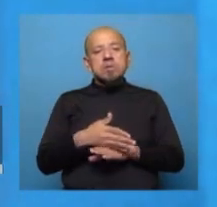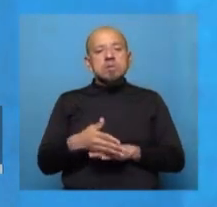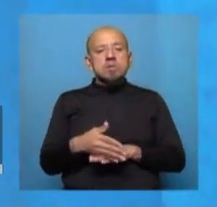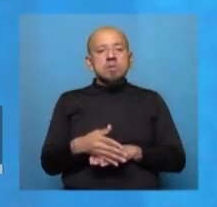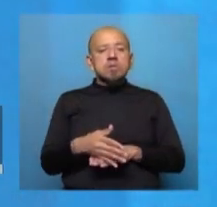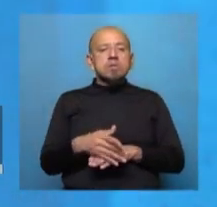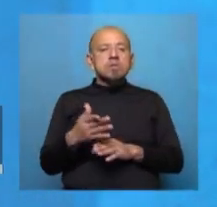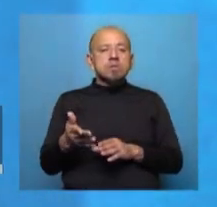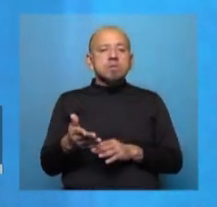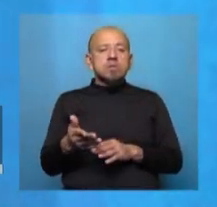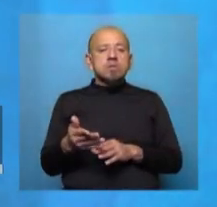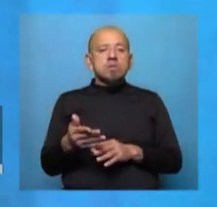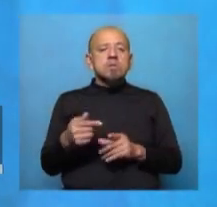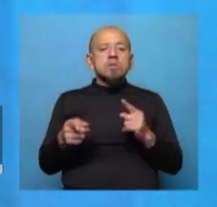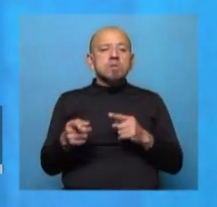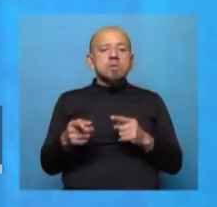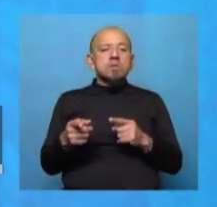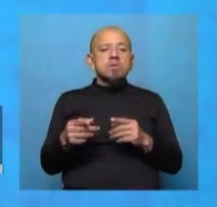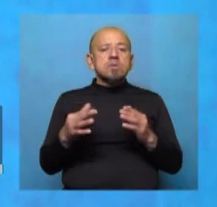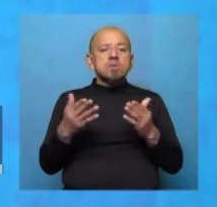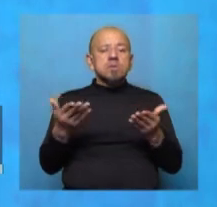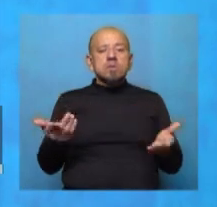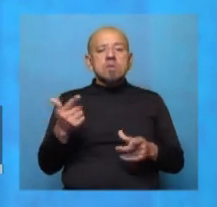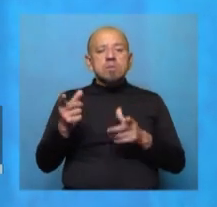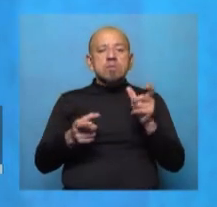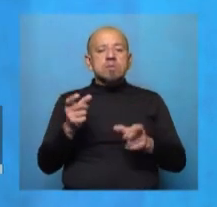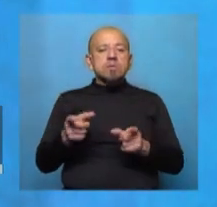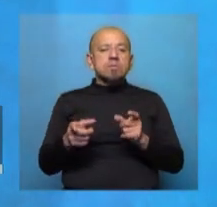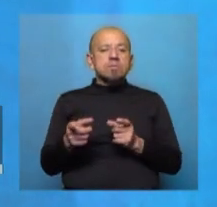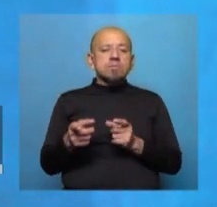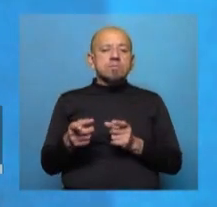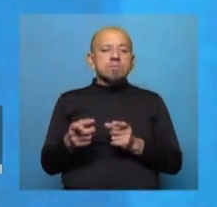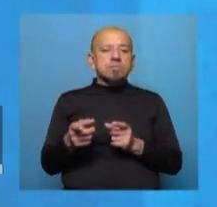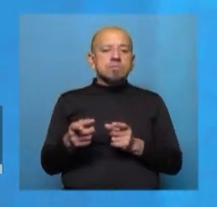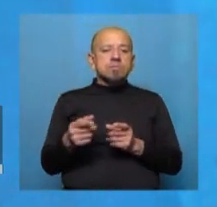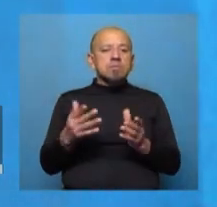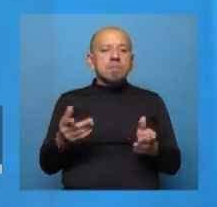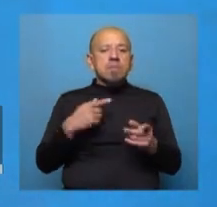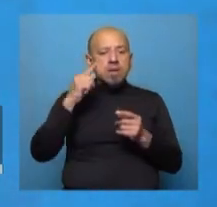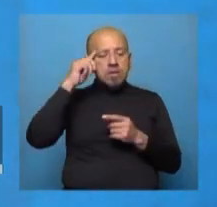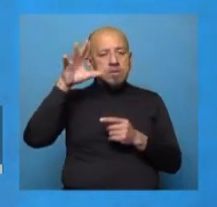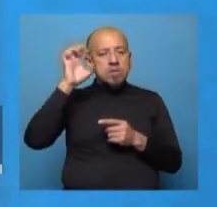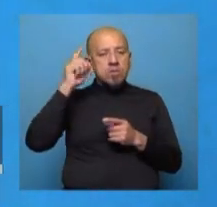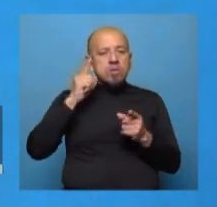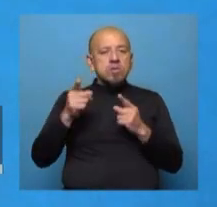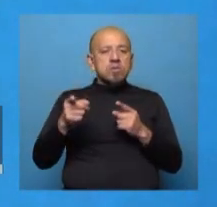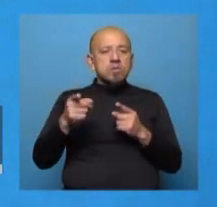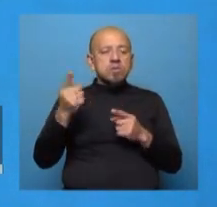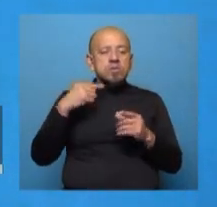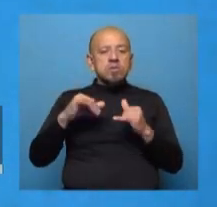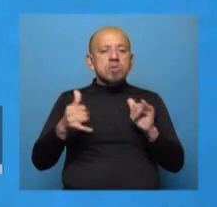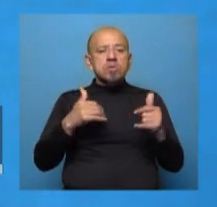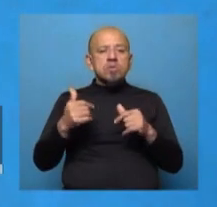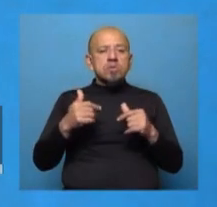cuando se consultó recientemente a la población Qué recuerdos Y qué rescataría de aquellos juegos